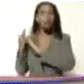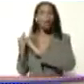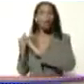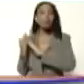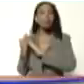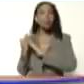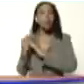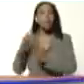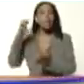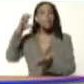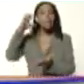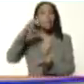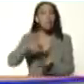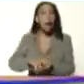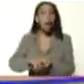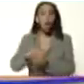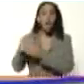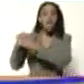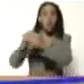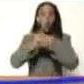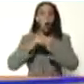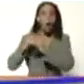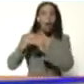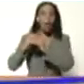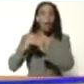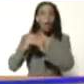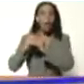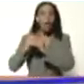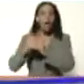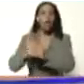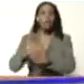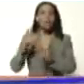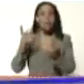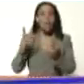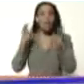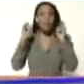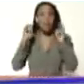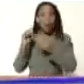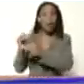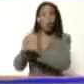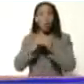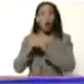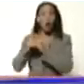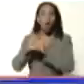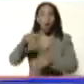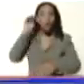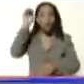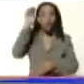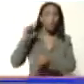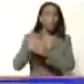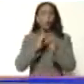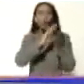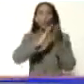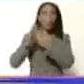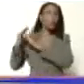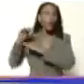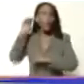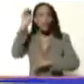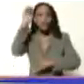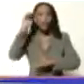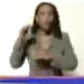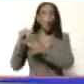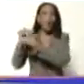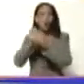estado común de destino común corrijo una comunidad de destino común